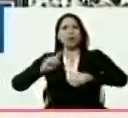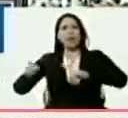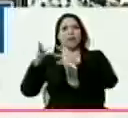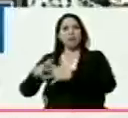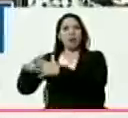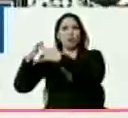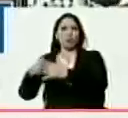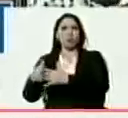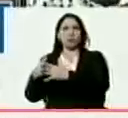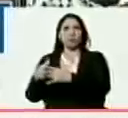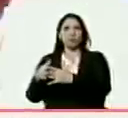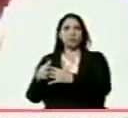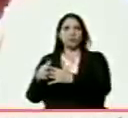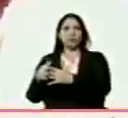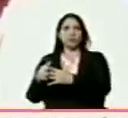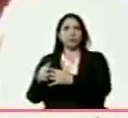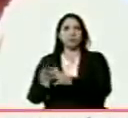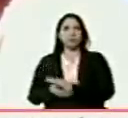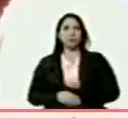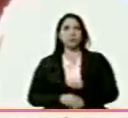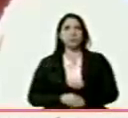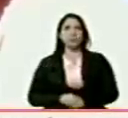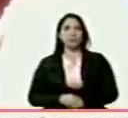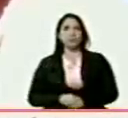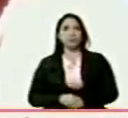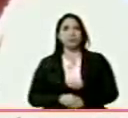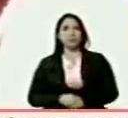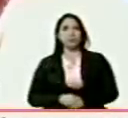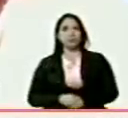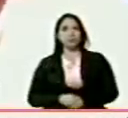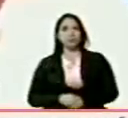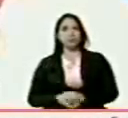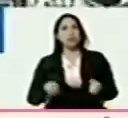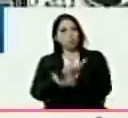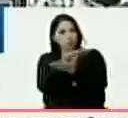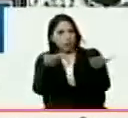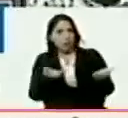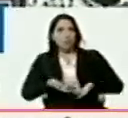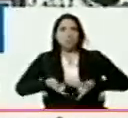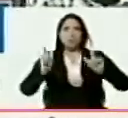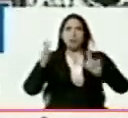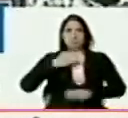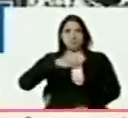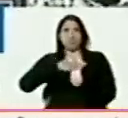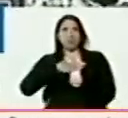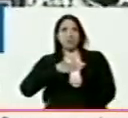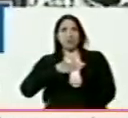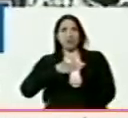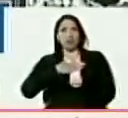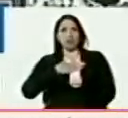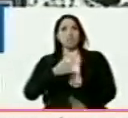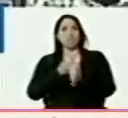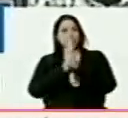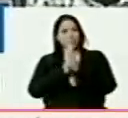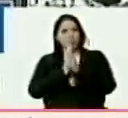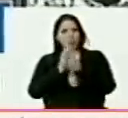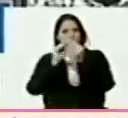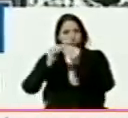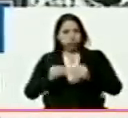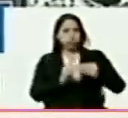Unidos. Si ustedes me permiten esa corrección, que sea